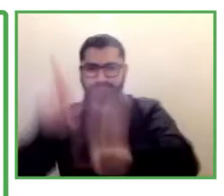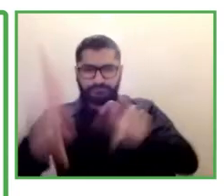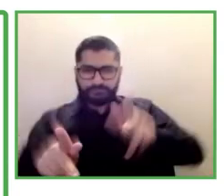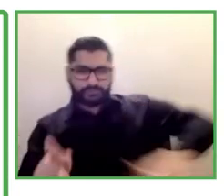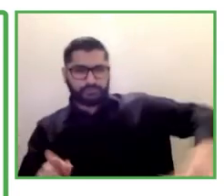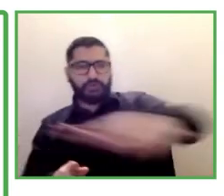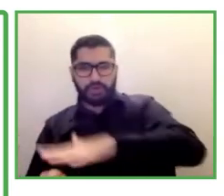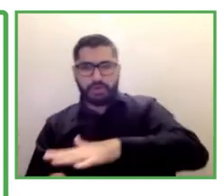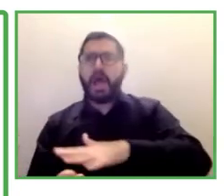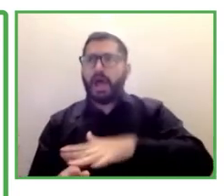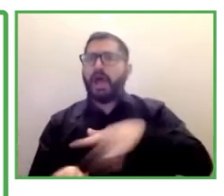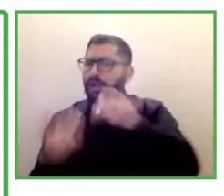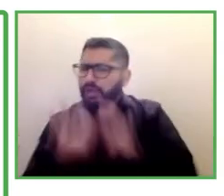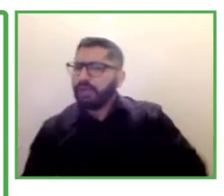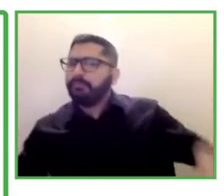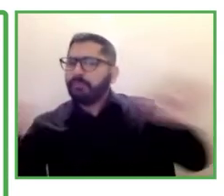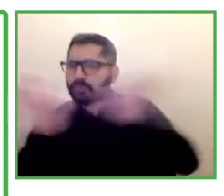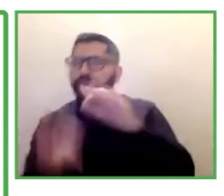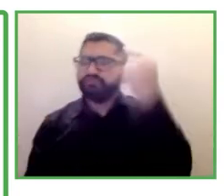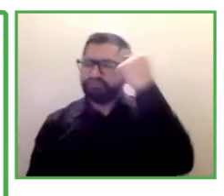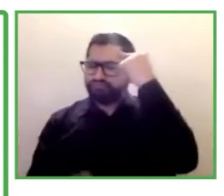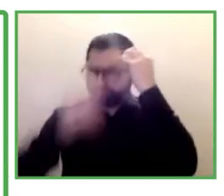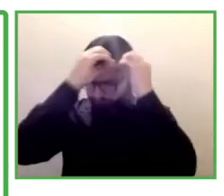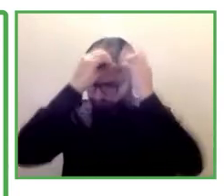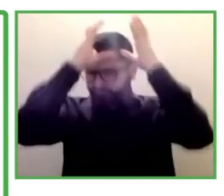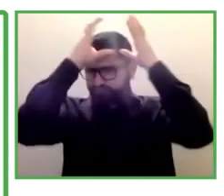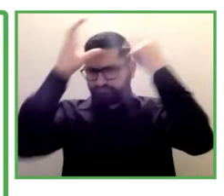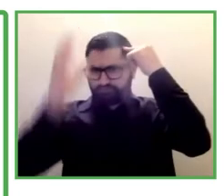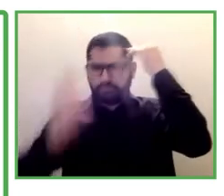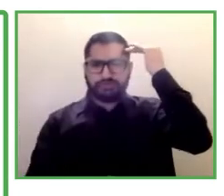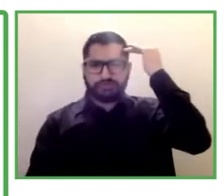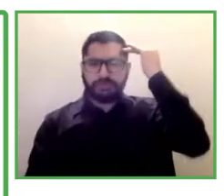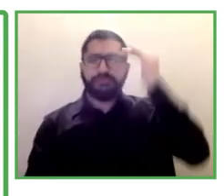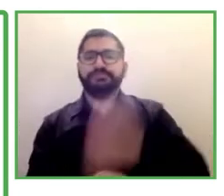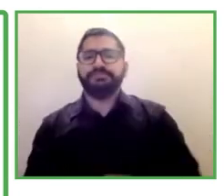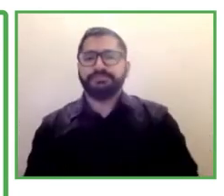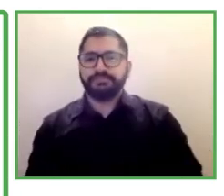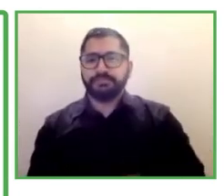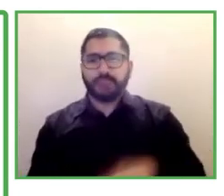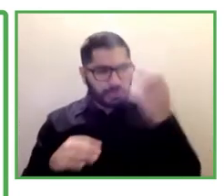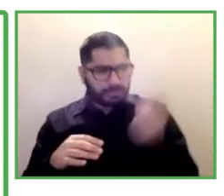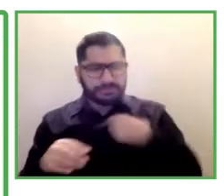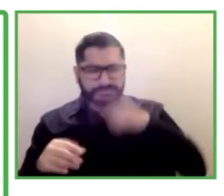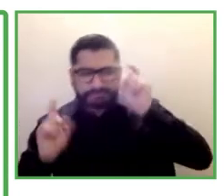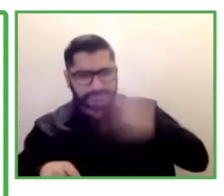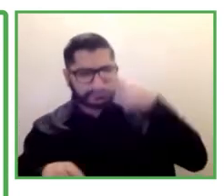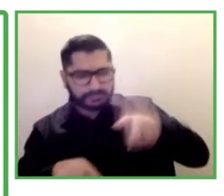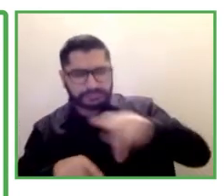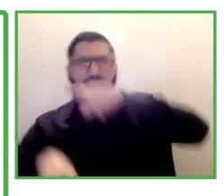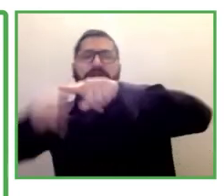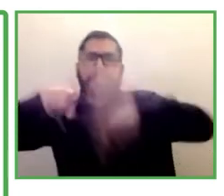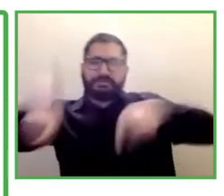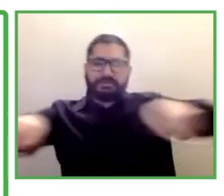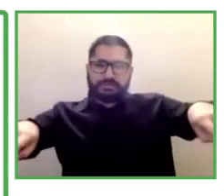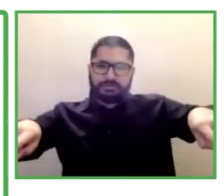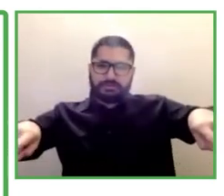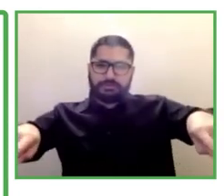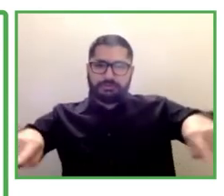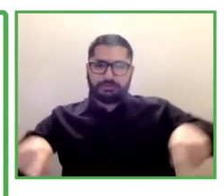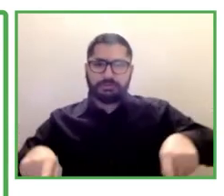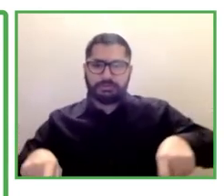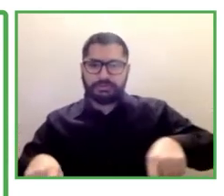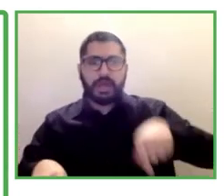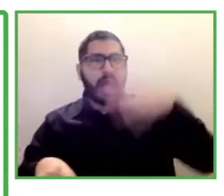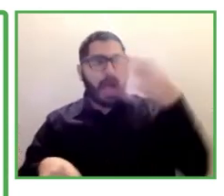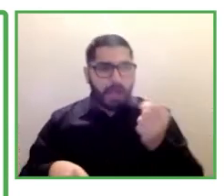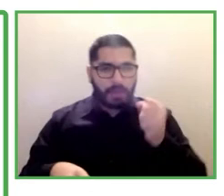de las necesidades de las diversas discapacidades. En muchos lugares estamos enfocándonos en eso también.